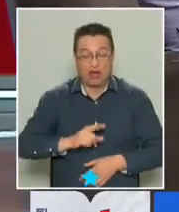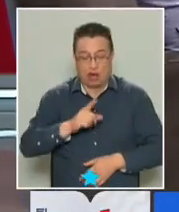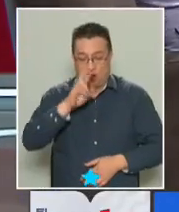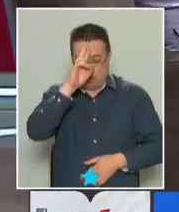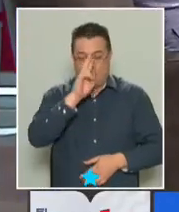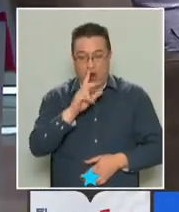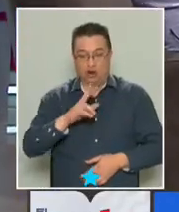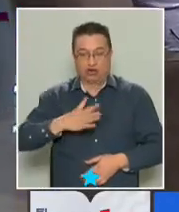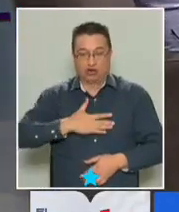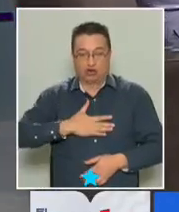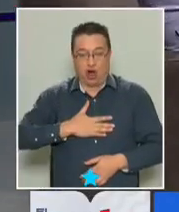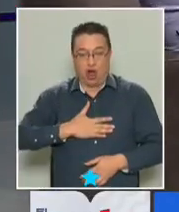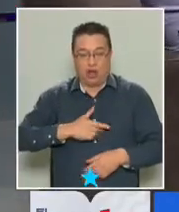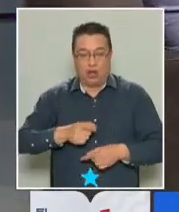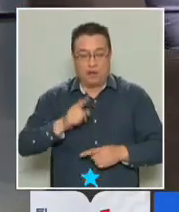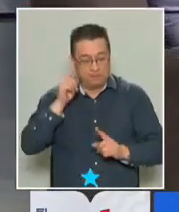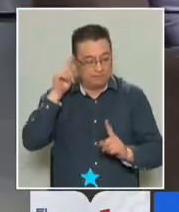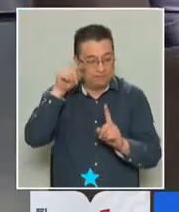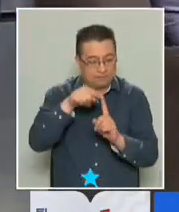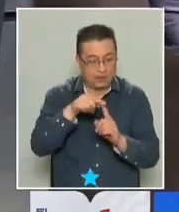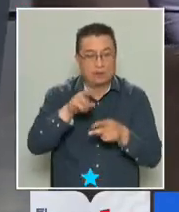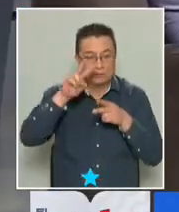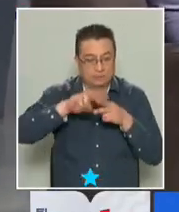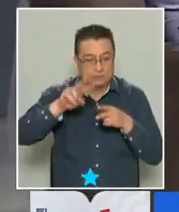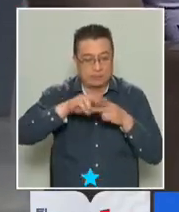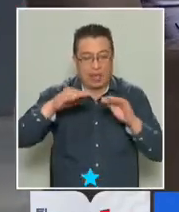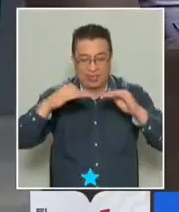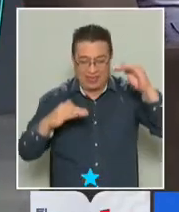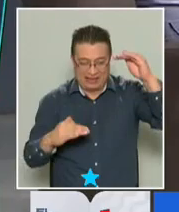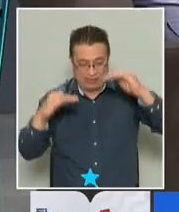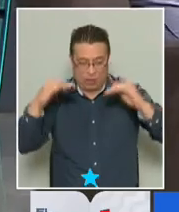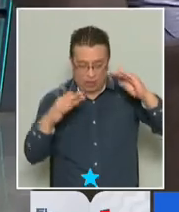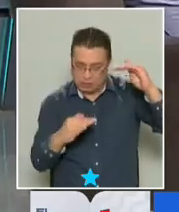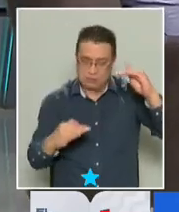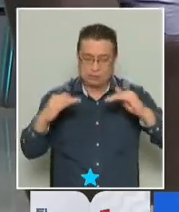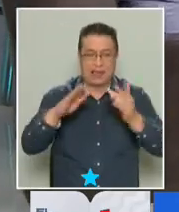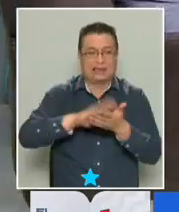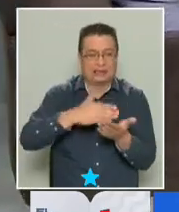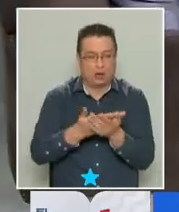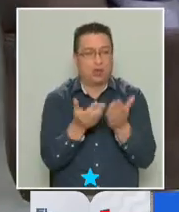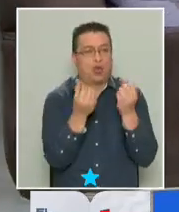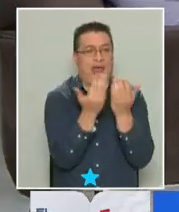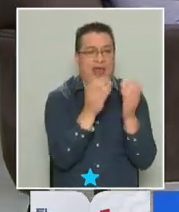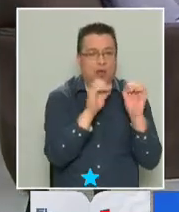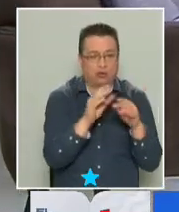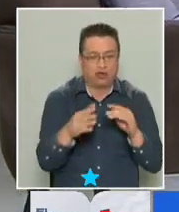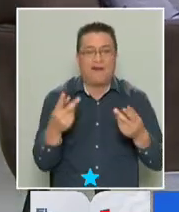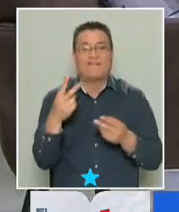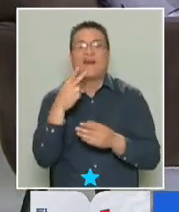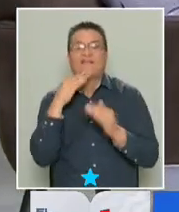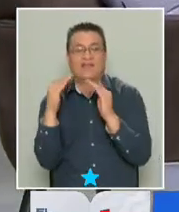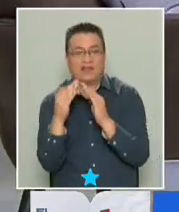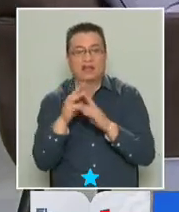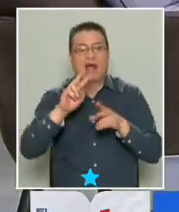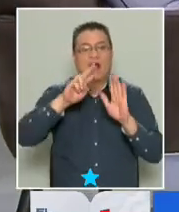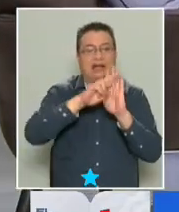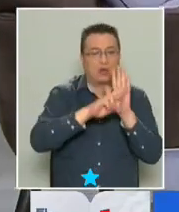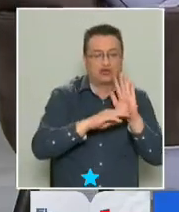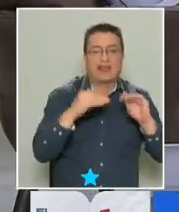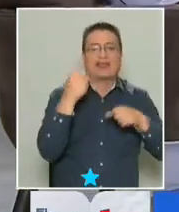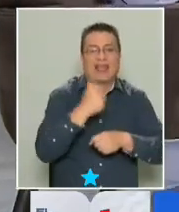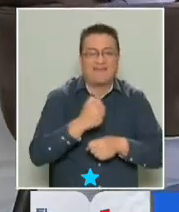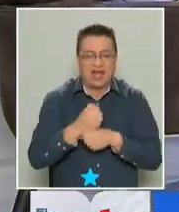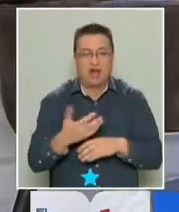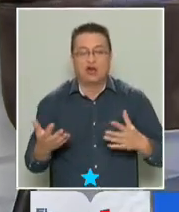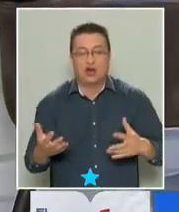rol preferente para la corrección de esas desigualdades que se expresan en salud educación vivienda regulación del trabajo entonces la